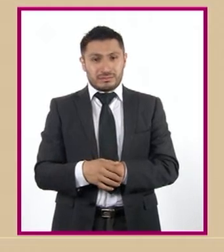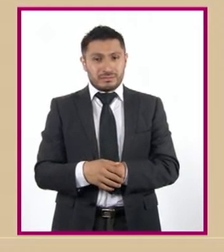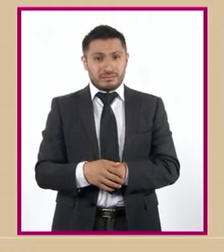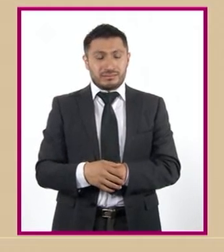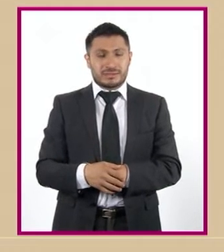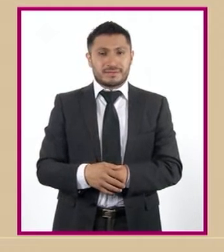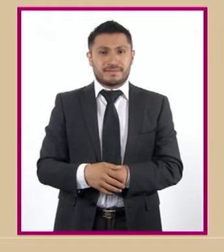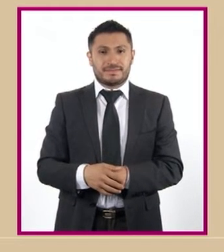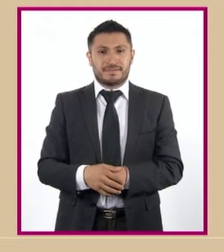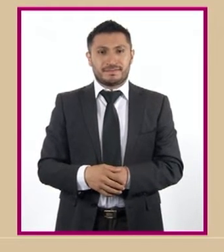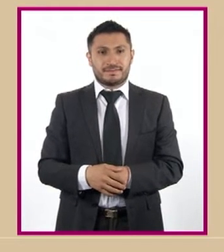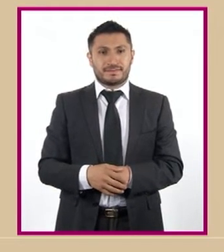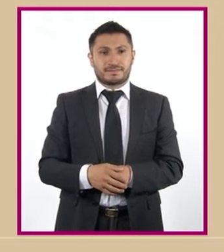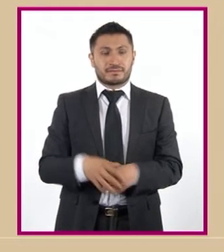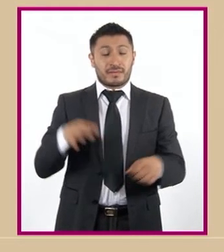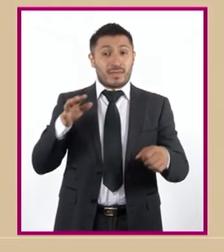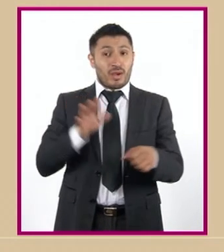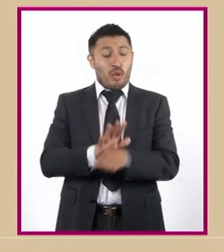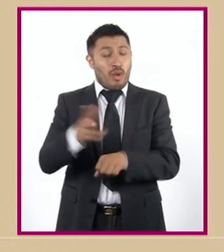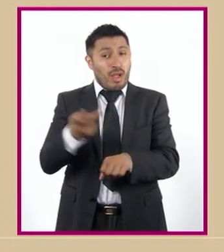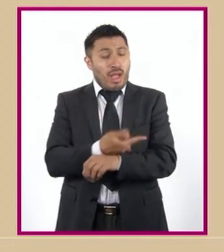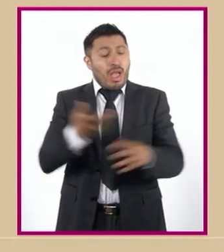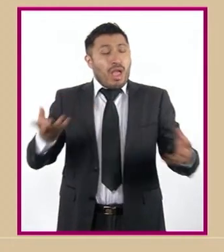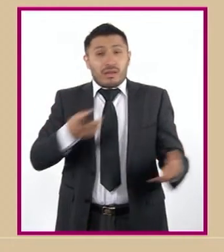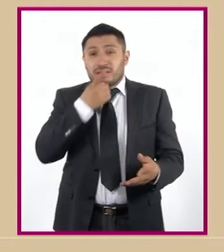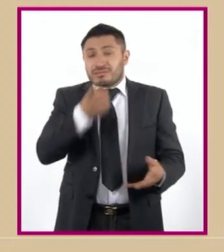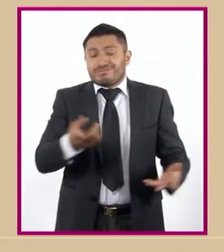3, ¿qué podríamos determinar?